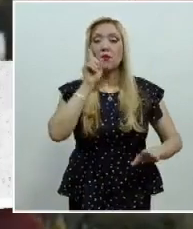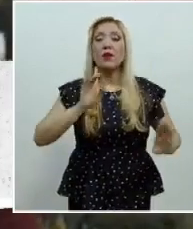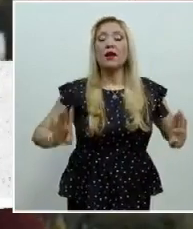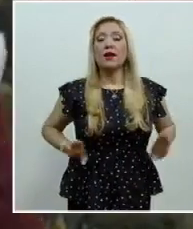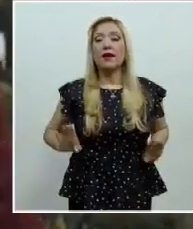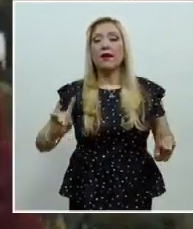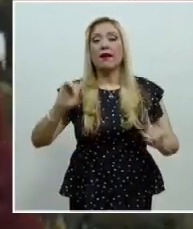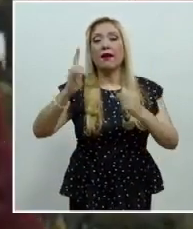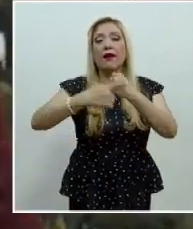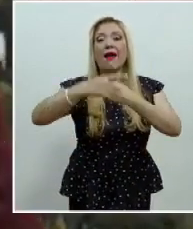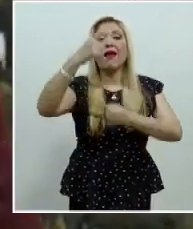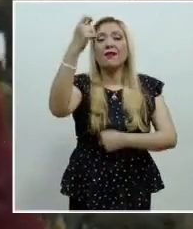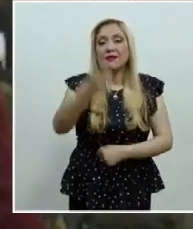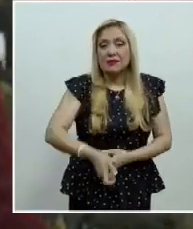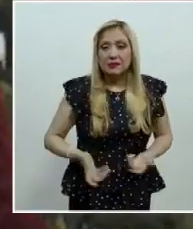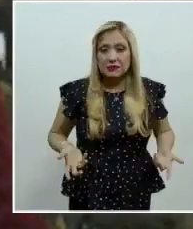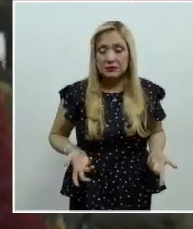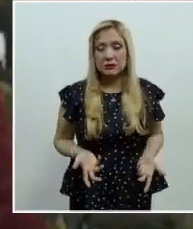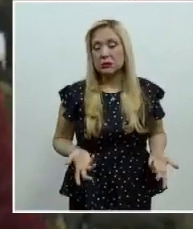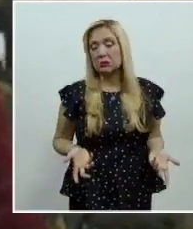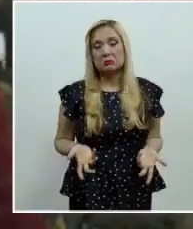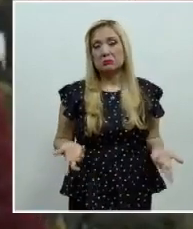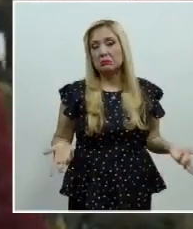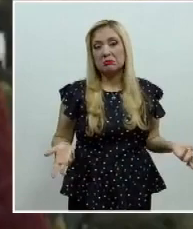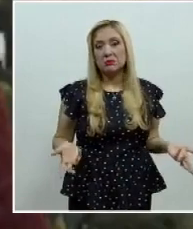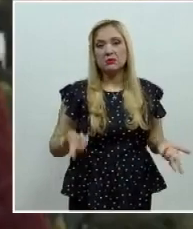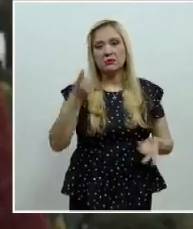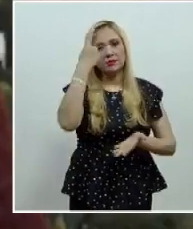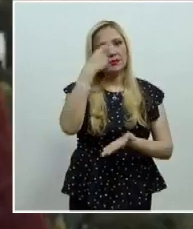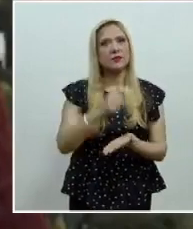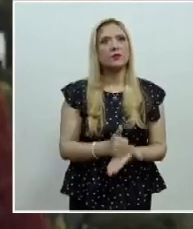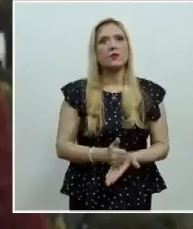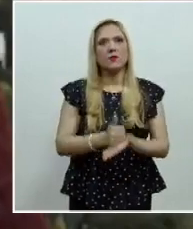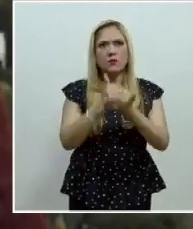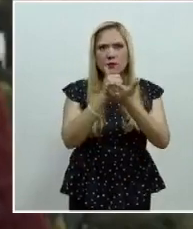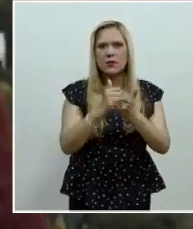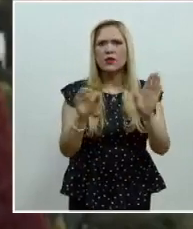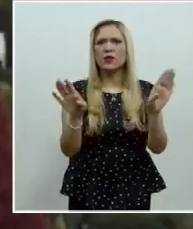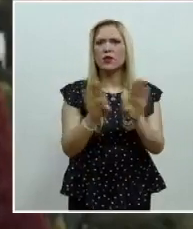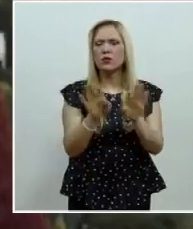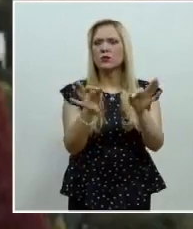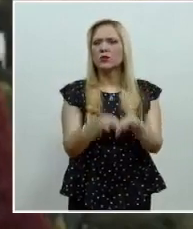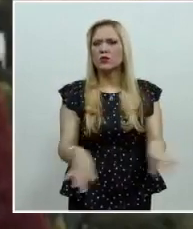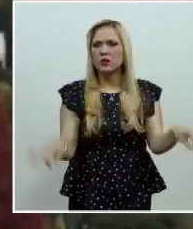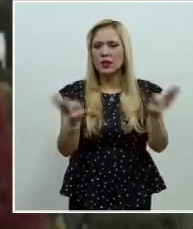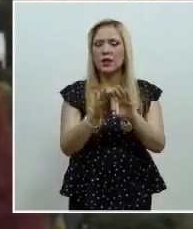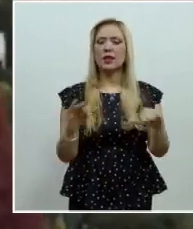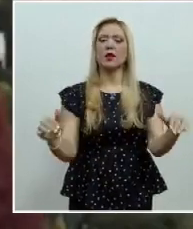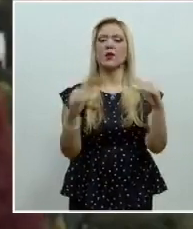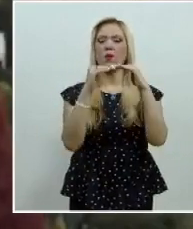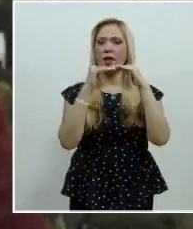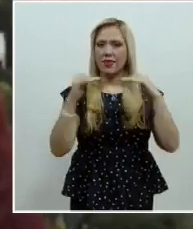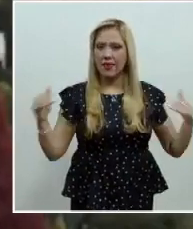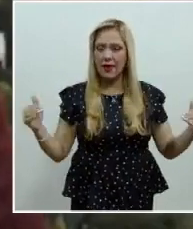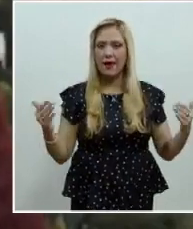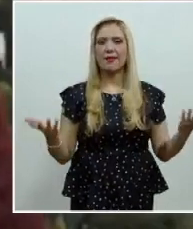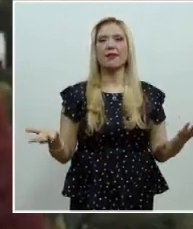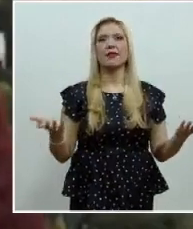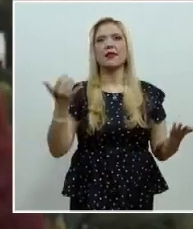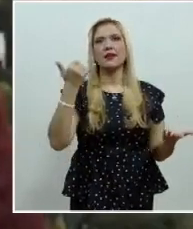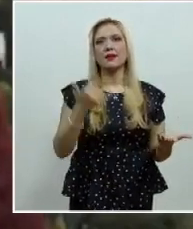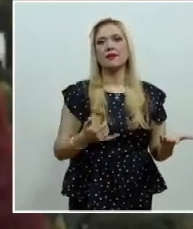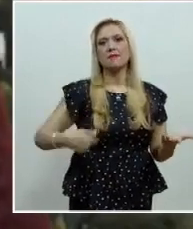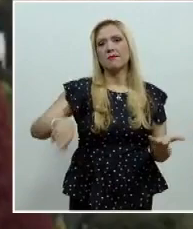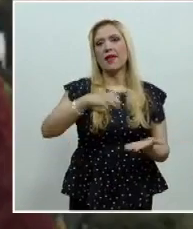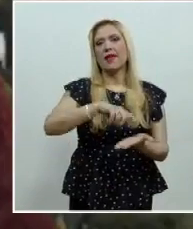de lo que implica la perspectiva de género como una herramienta metodológica indispensable para lograr la igualdad sustancial y el pleno ejercicio